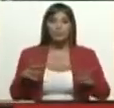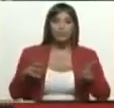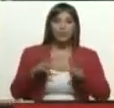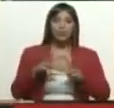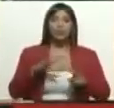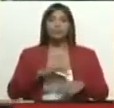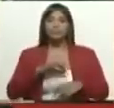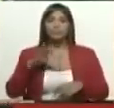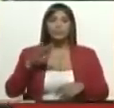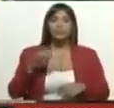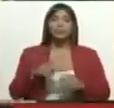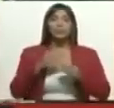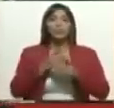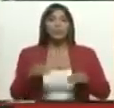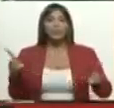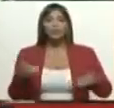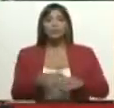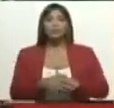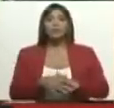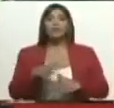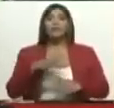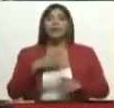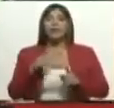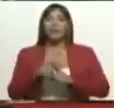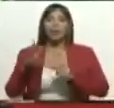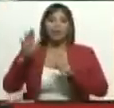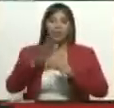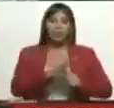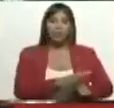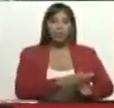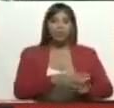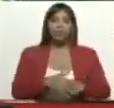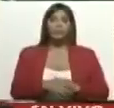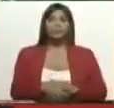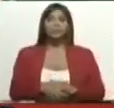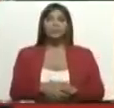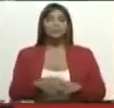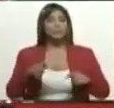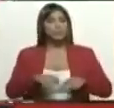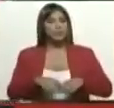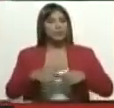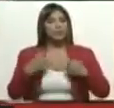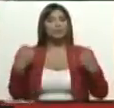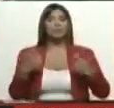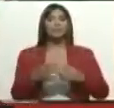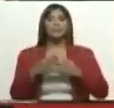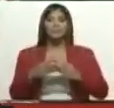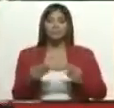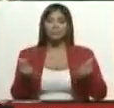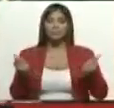democráticos, que lo han querido avasallar y desaparecer.